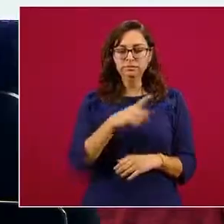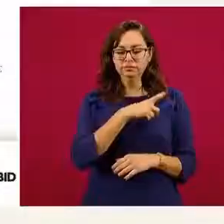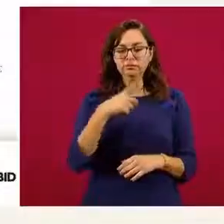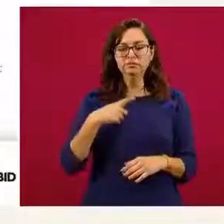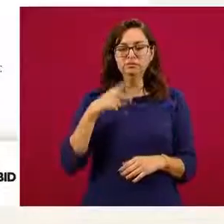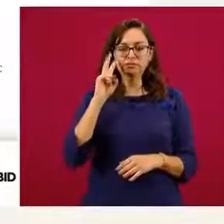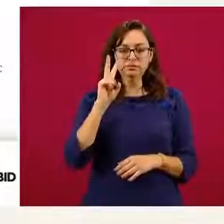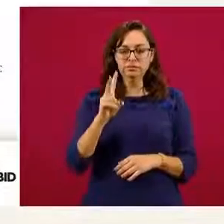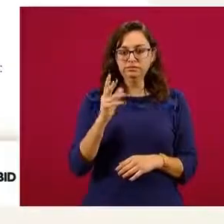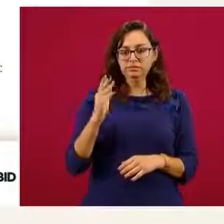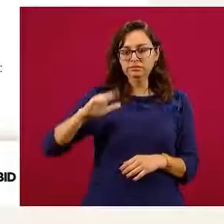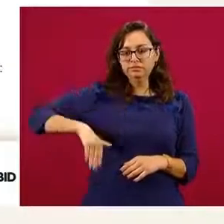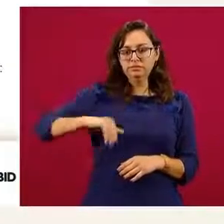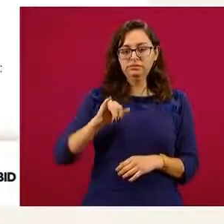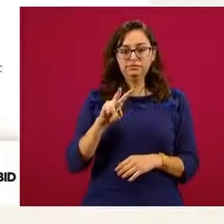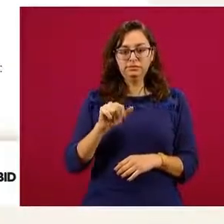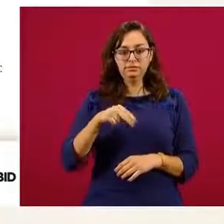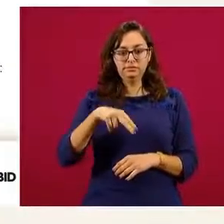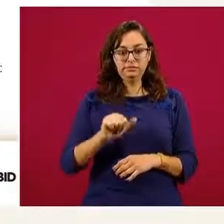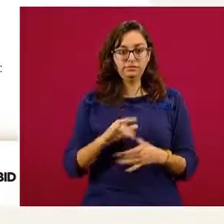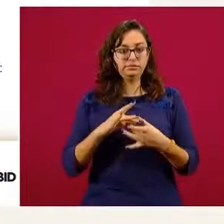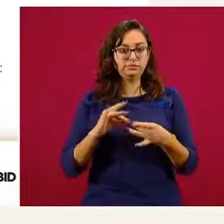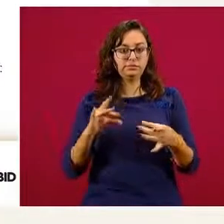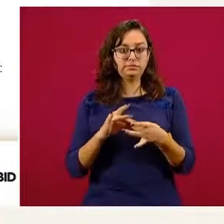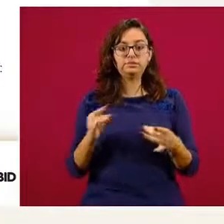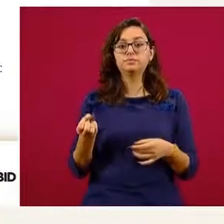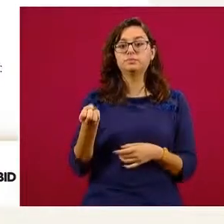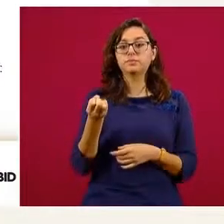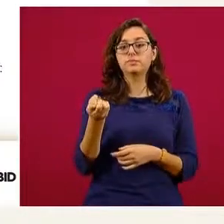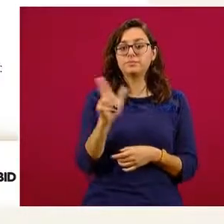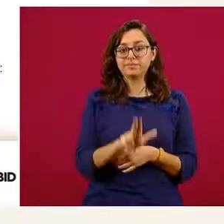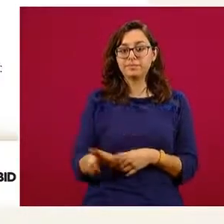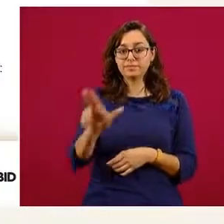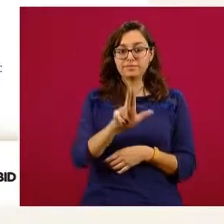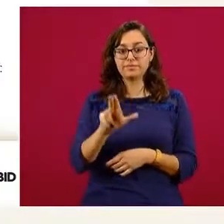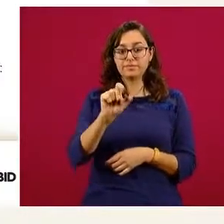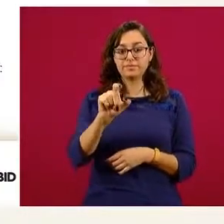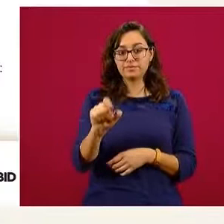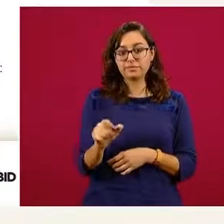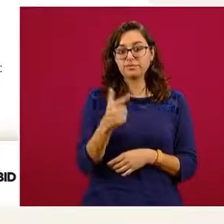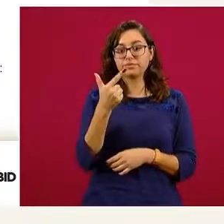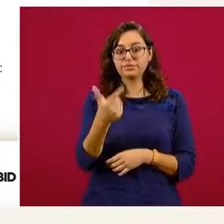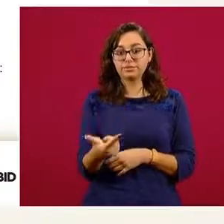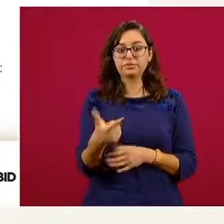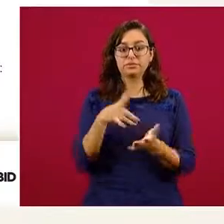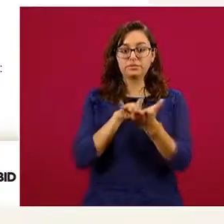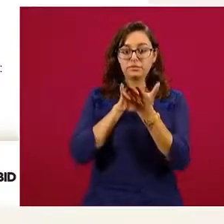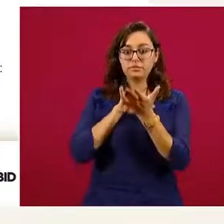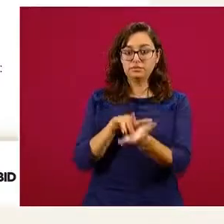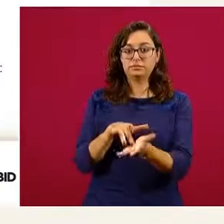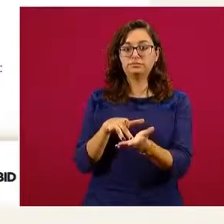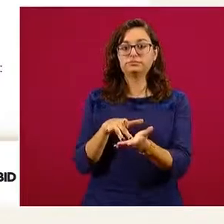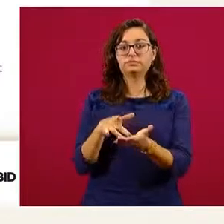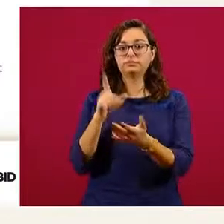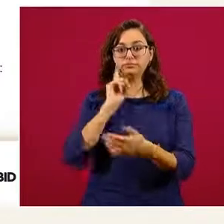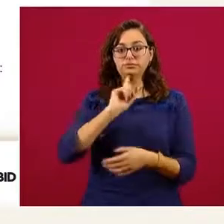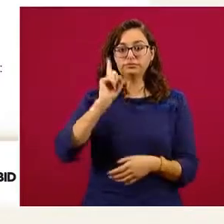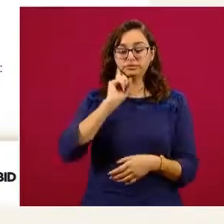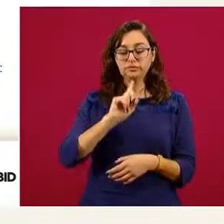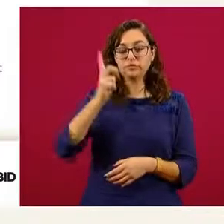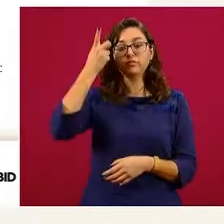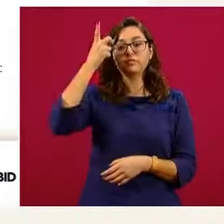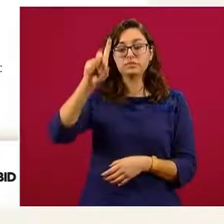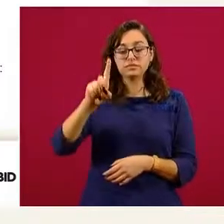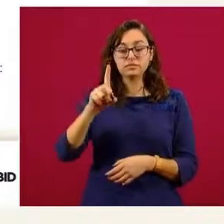comentó Ivana, el martes 27, donde dice plataformas de apoyo empresarias a las 9 de la mañana, ahí es en